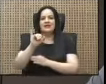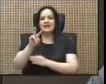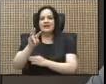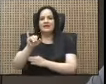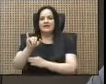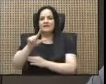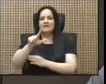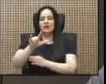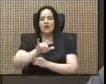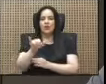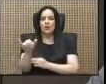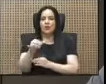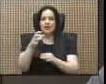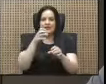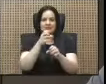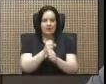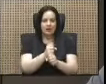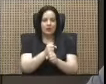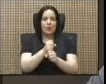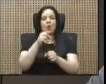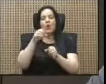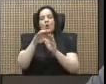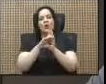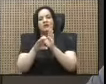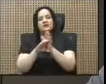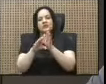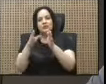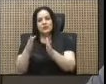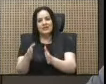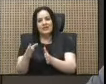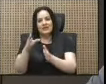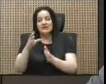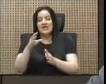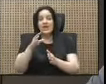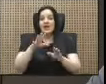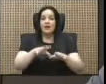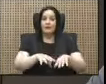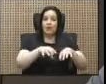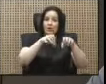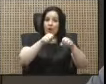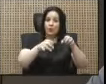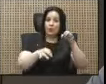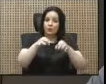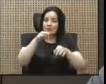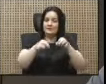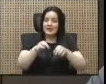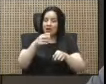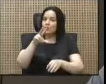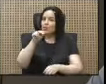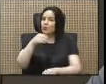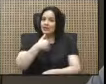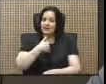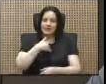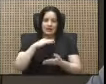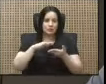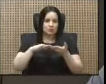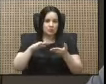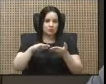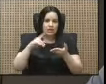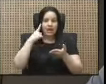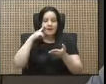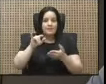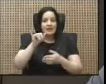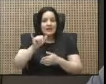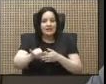los constituyentes, el Poder Judicial no tendría excusa para querer quedar por fuera y que